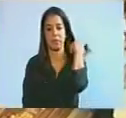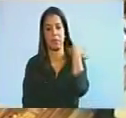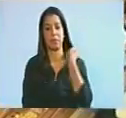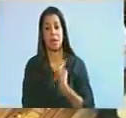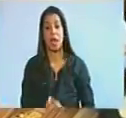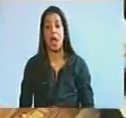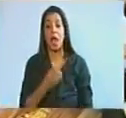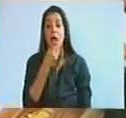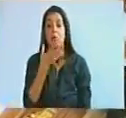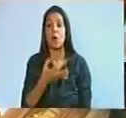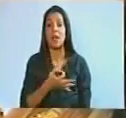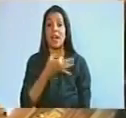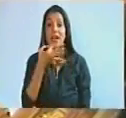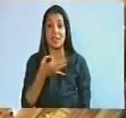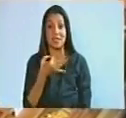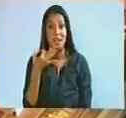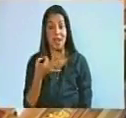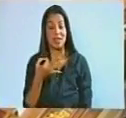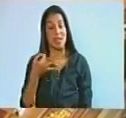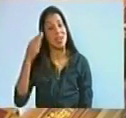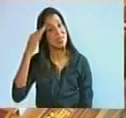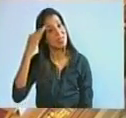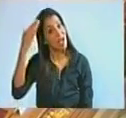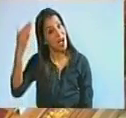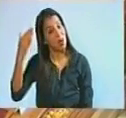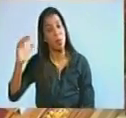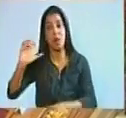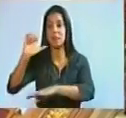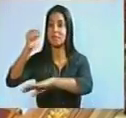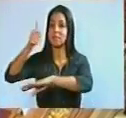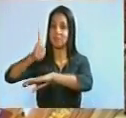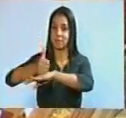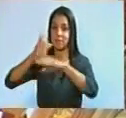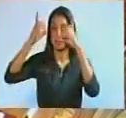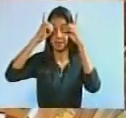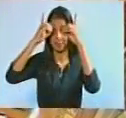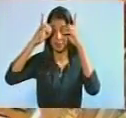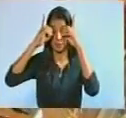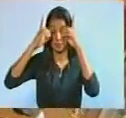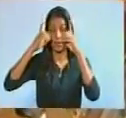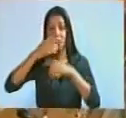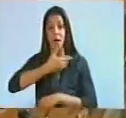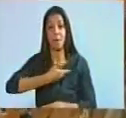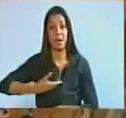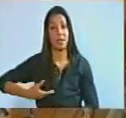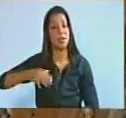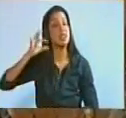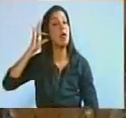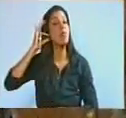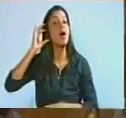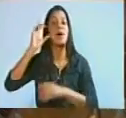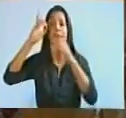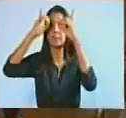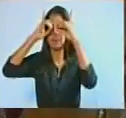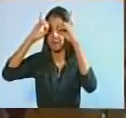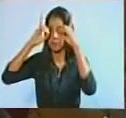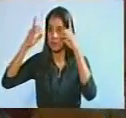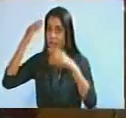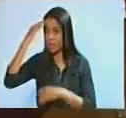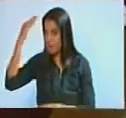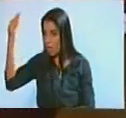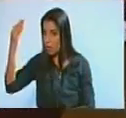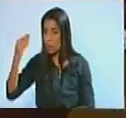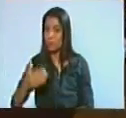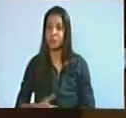Buenas tardes, un saludo a la directiva y a nuestra presidenta Delcy Eloína Rodríguez.